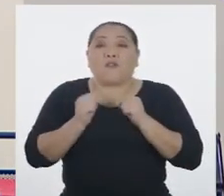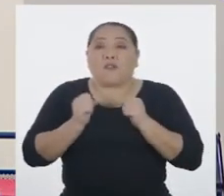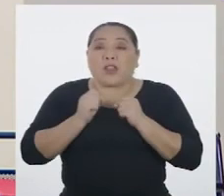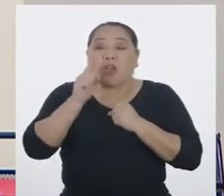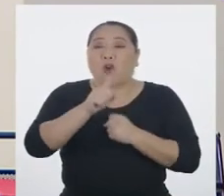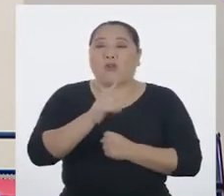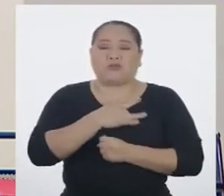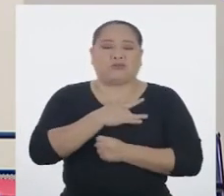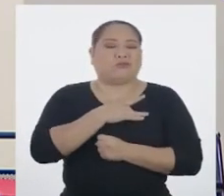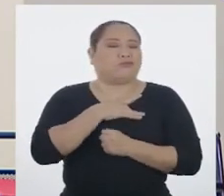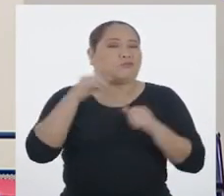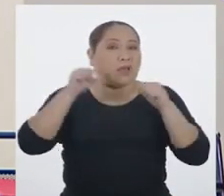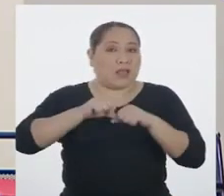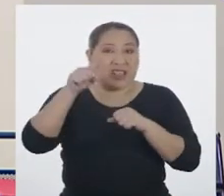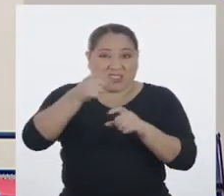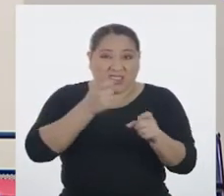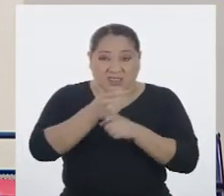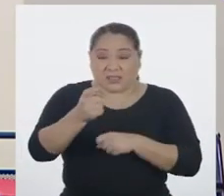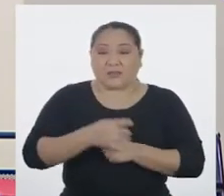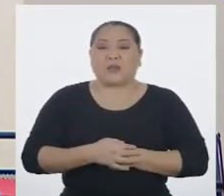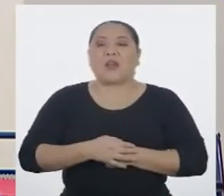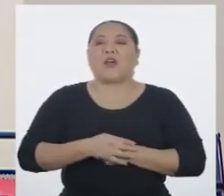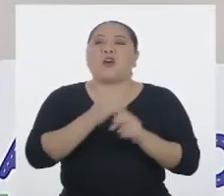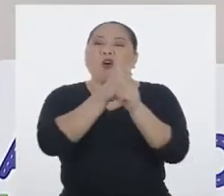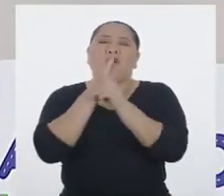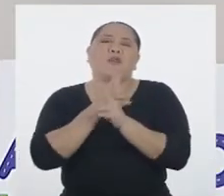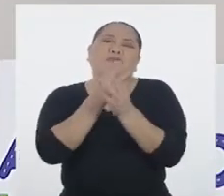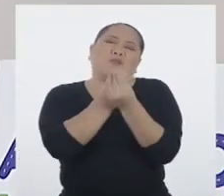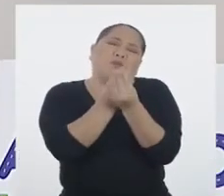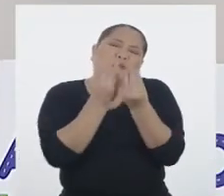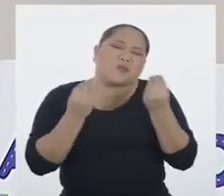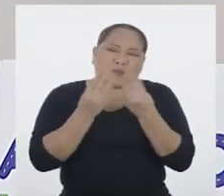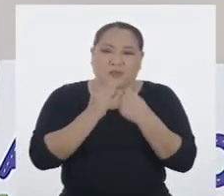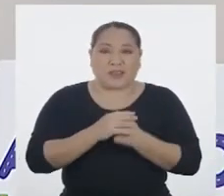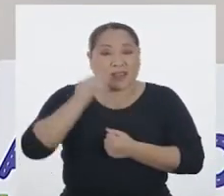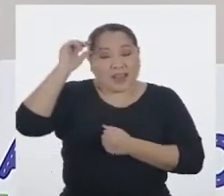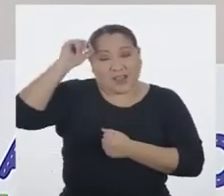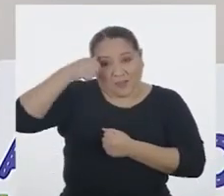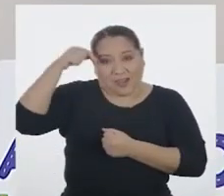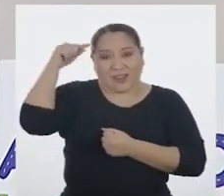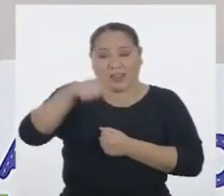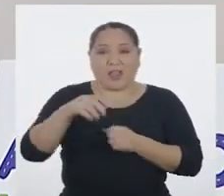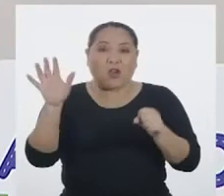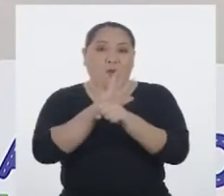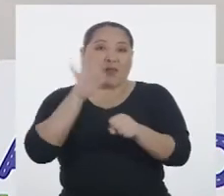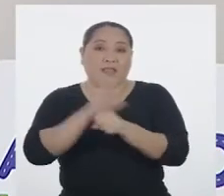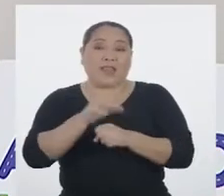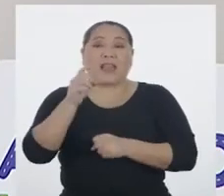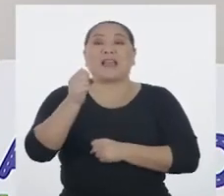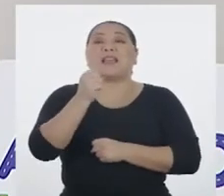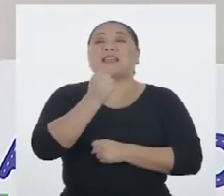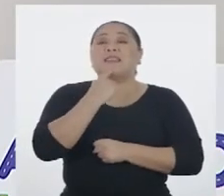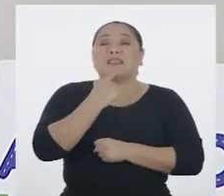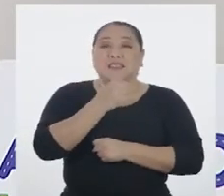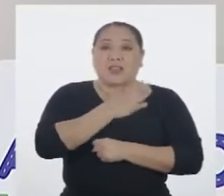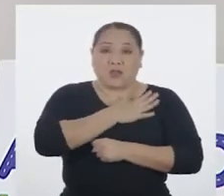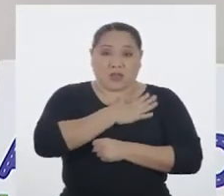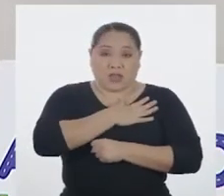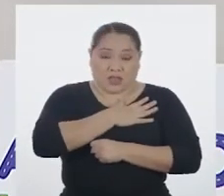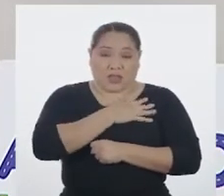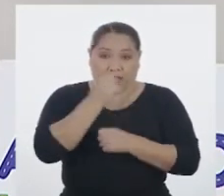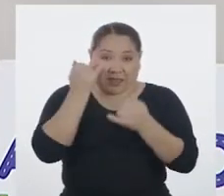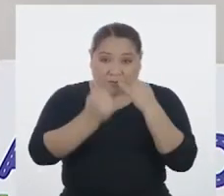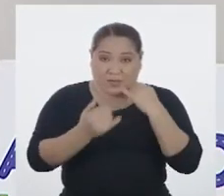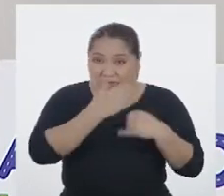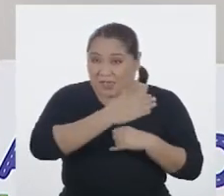tanto el frío como la frialdad hacen daño. Cuídense mucho, mucho. Y recuerden que completar la secundaria es el